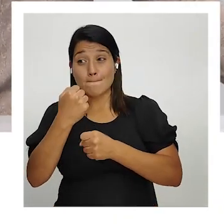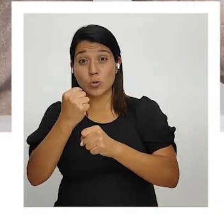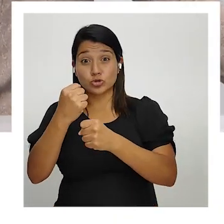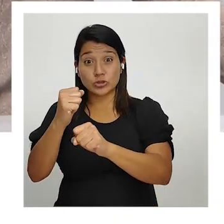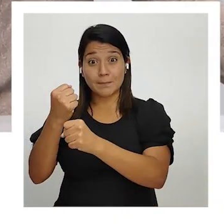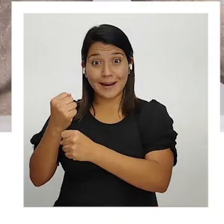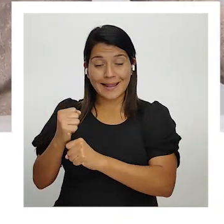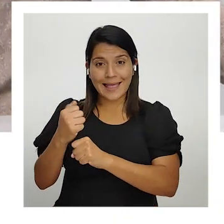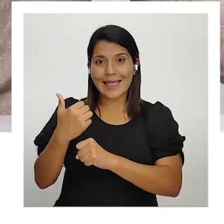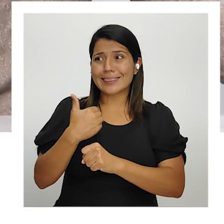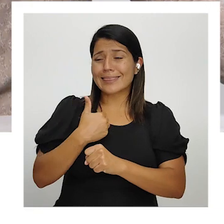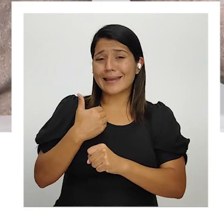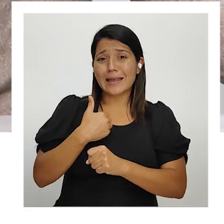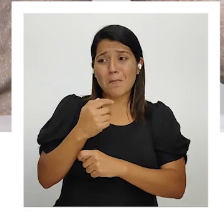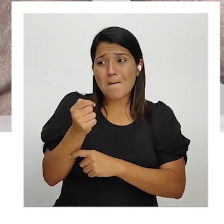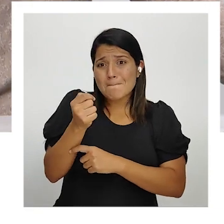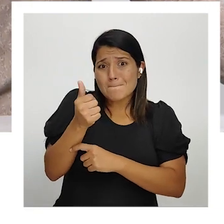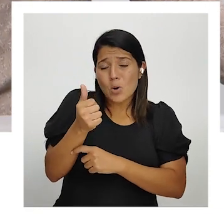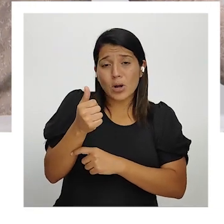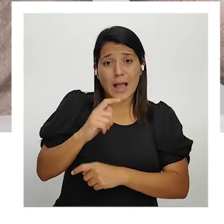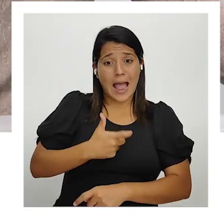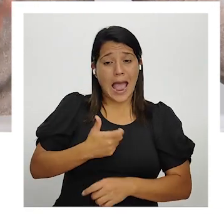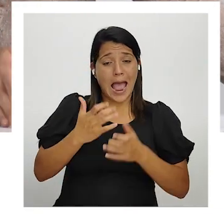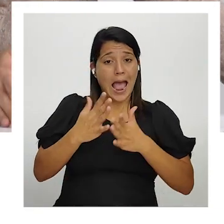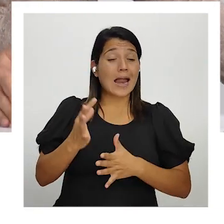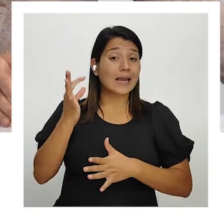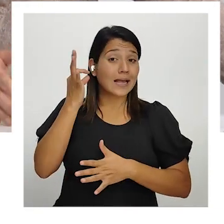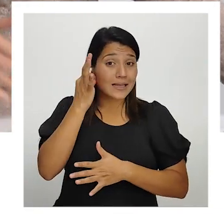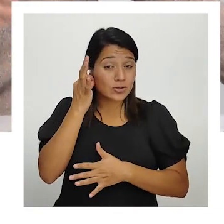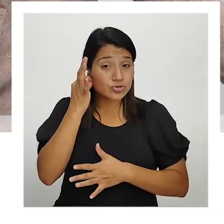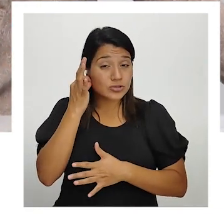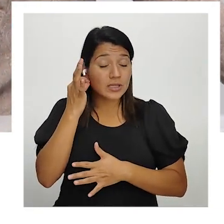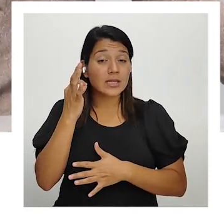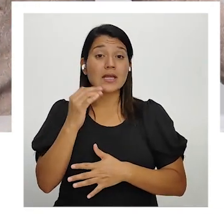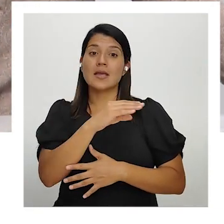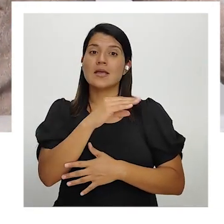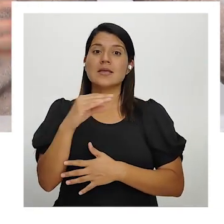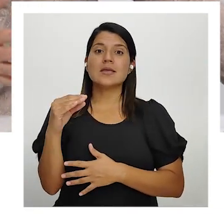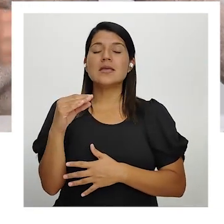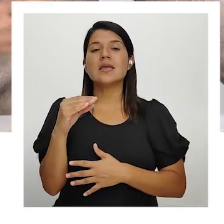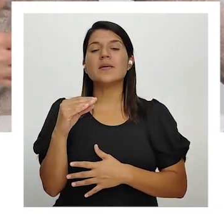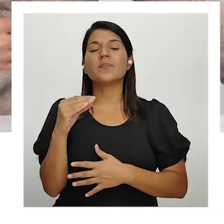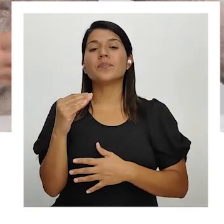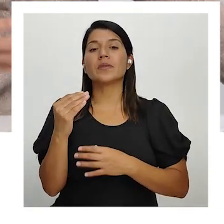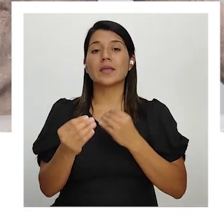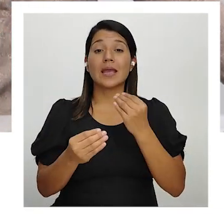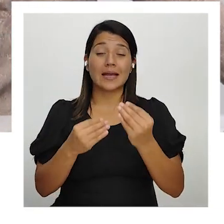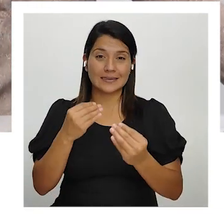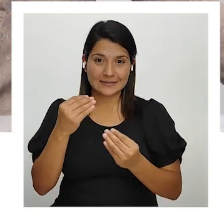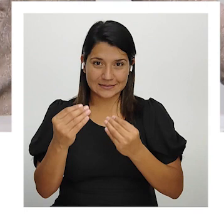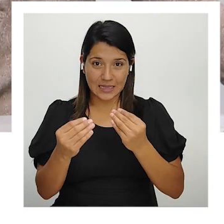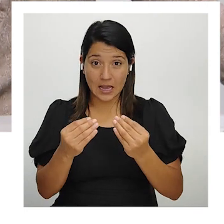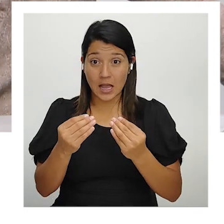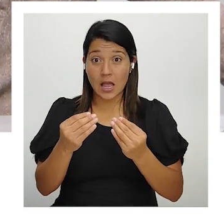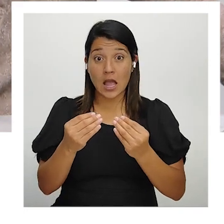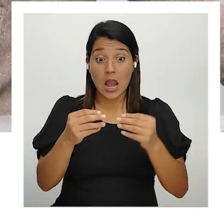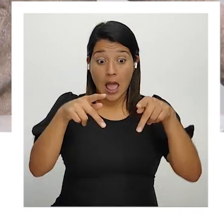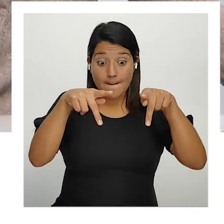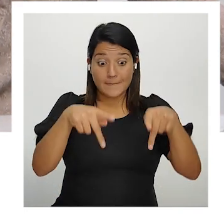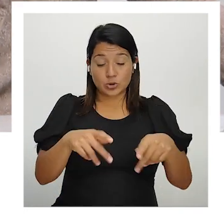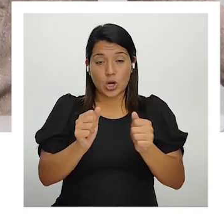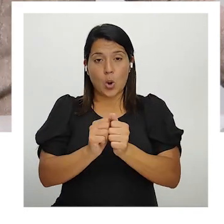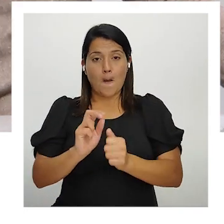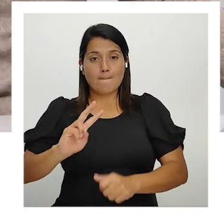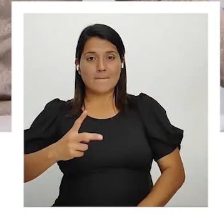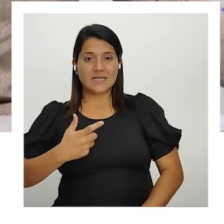muy reducida de mujeres, con el agravante de que las competencias de la persona que ocupe la vicealcaldía